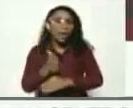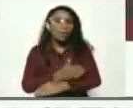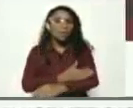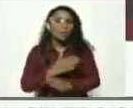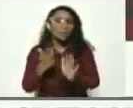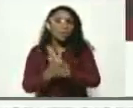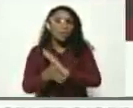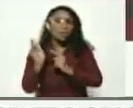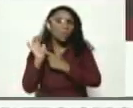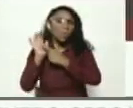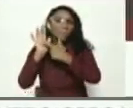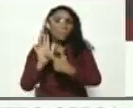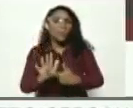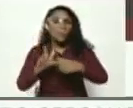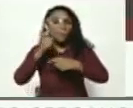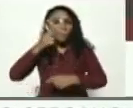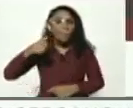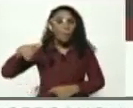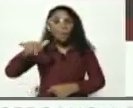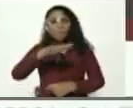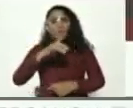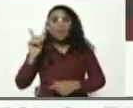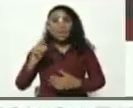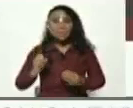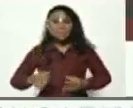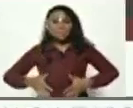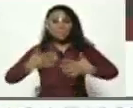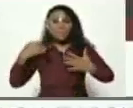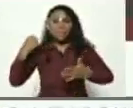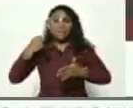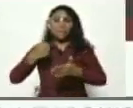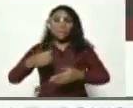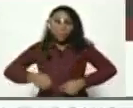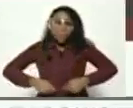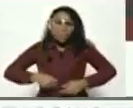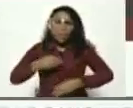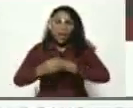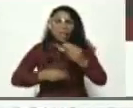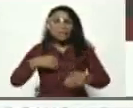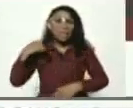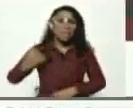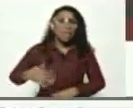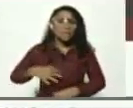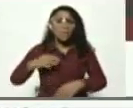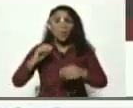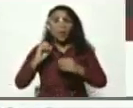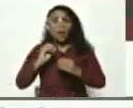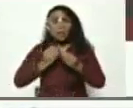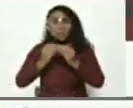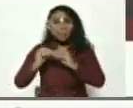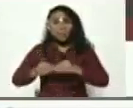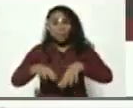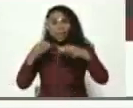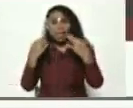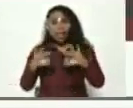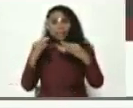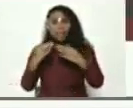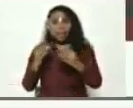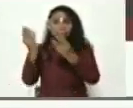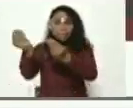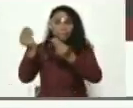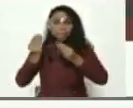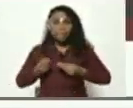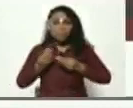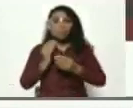refiere a un pueblo que se esmera por recobrar los derechos con que el Creador y la naturaleza le ha